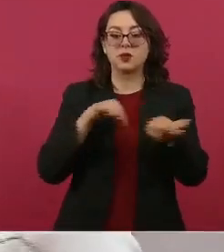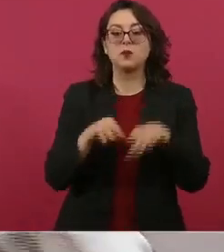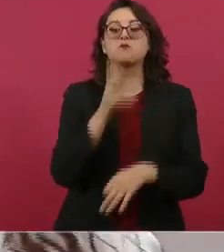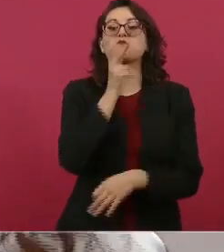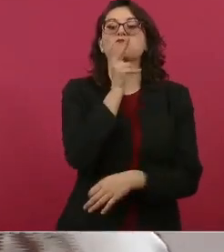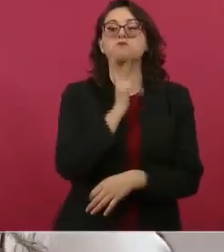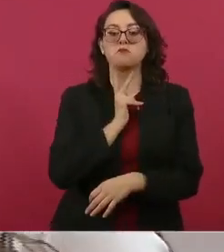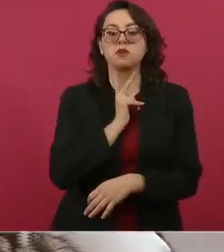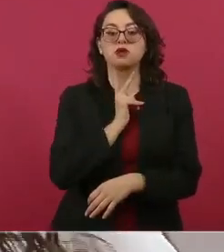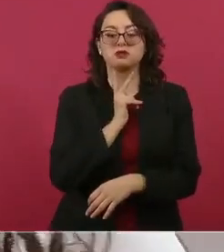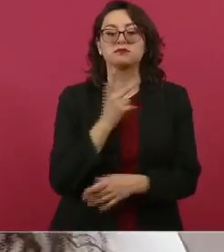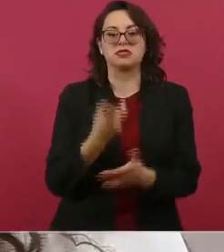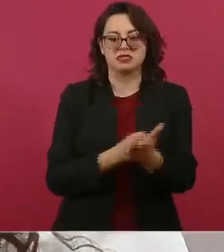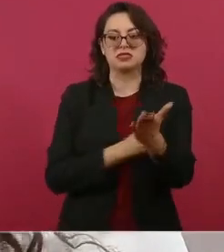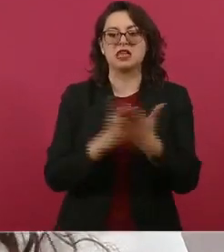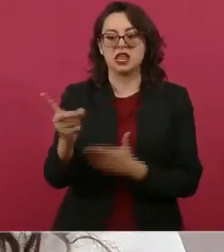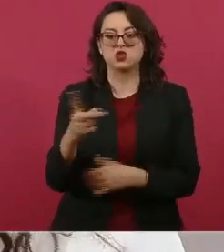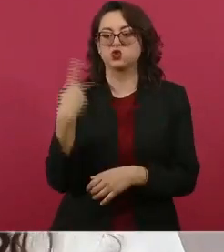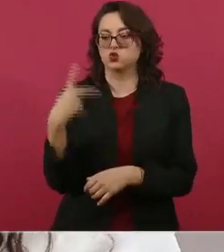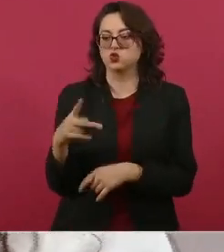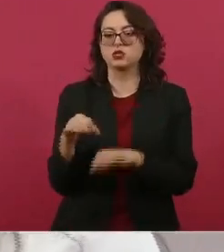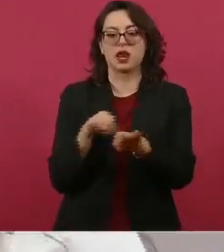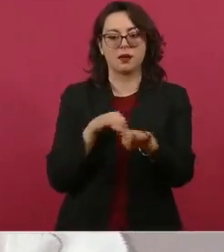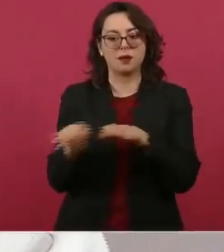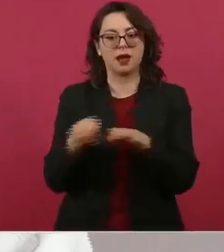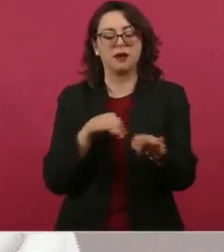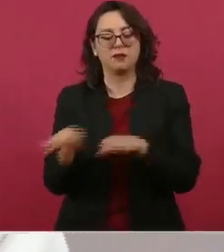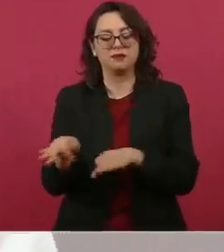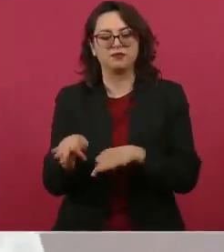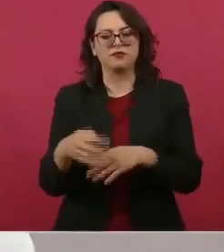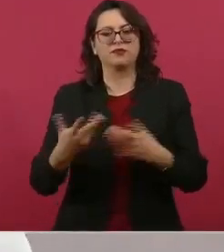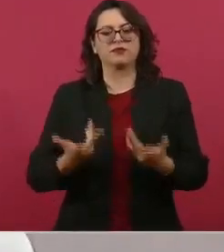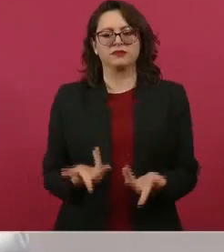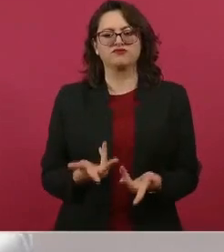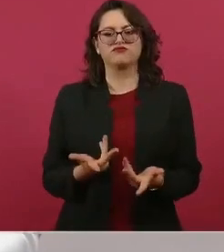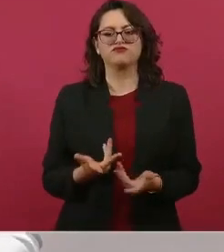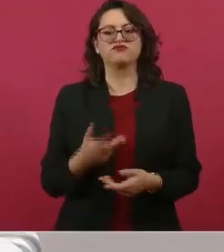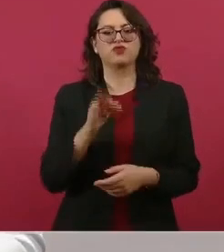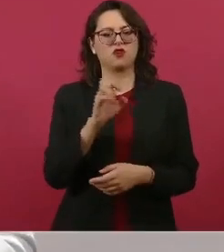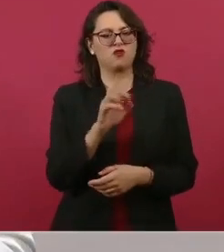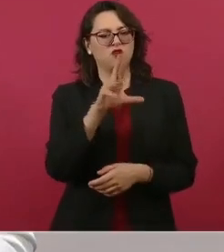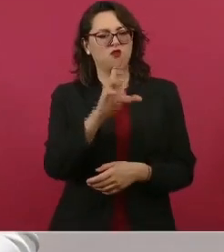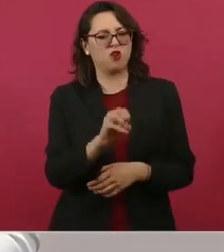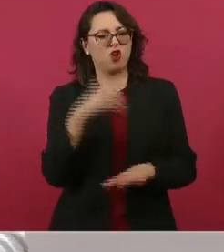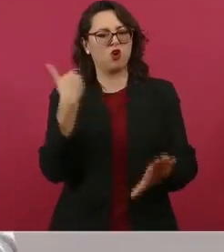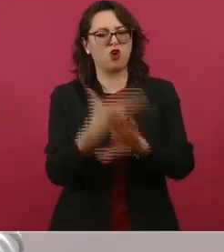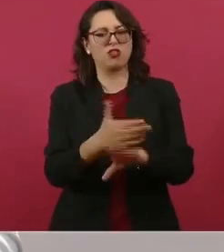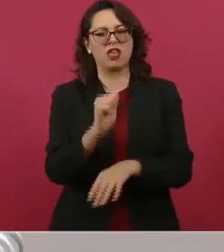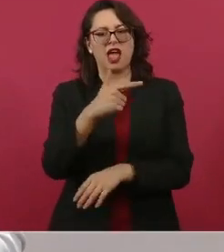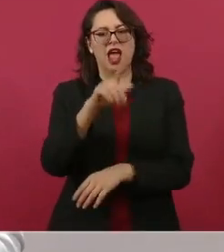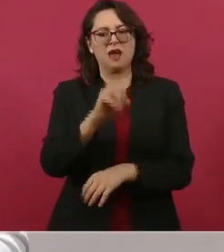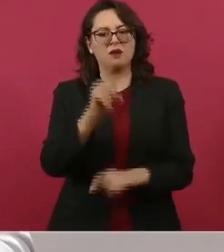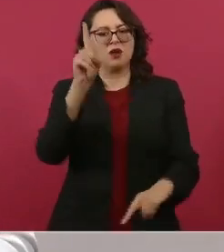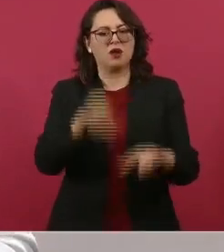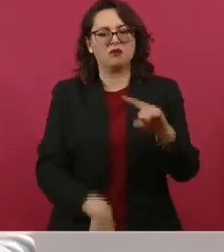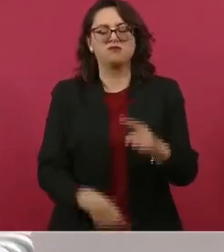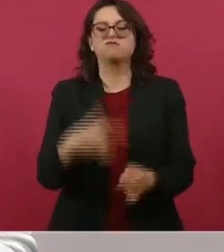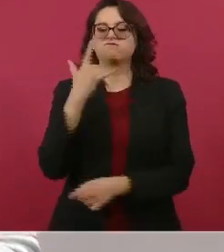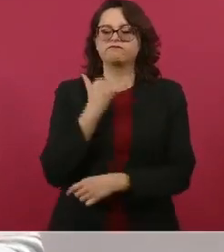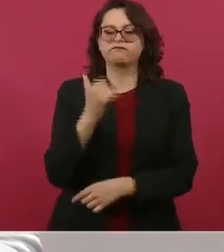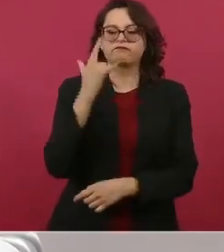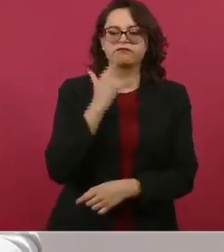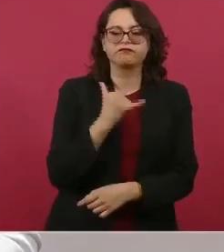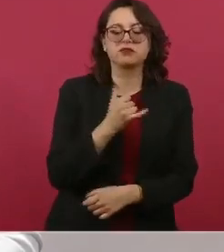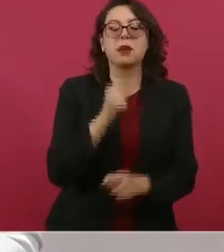por su derecho correspondía. Los indignados con el desafuero, los resistentes en los